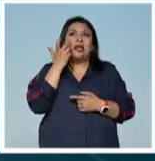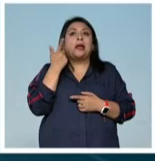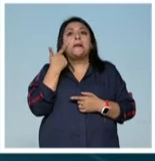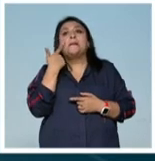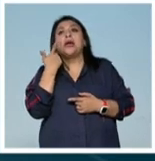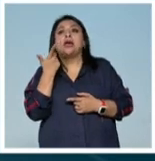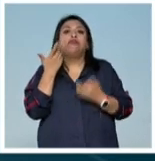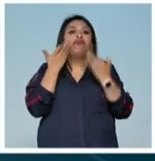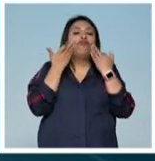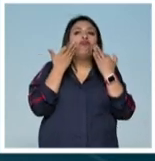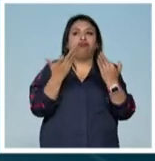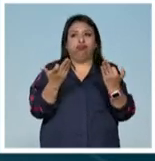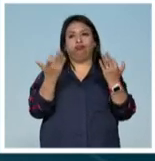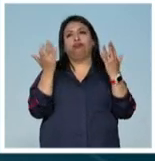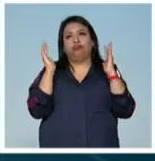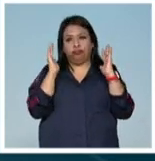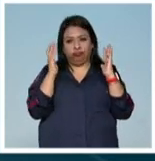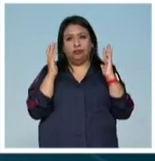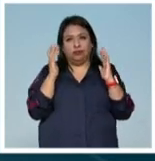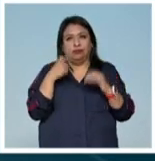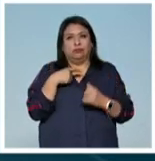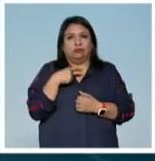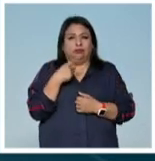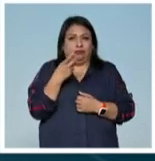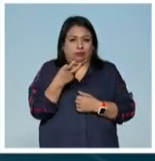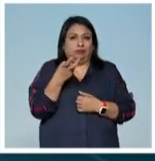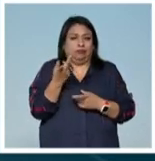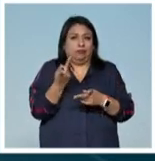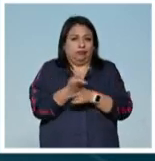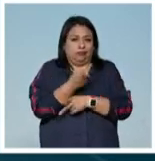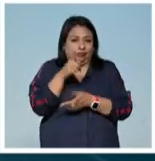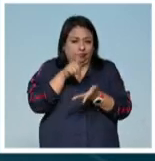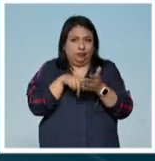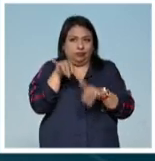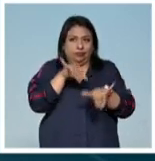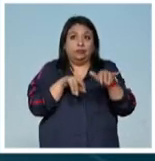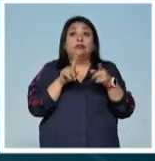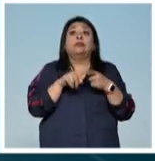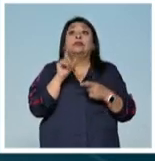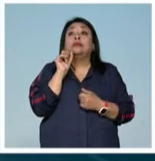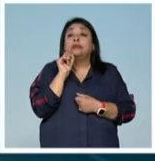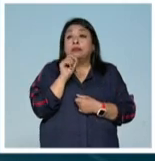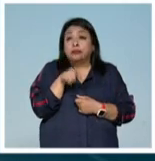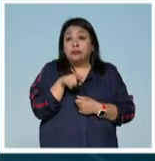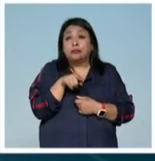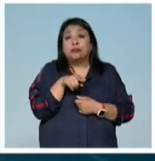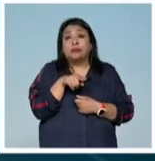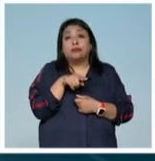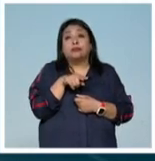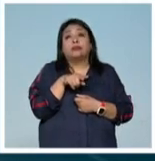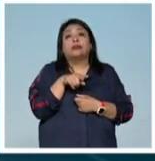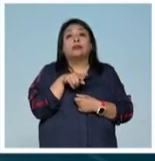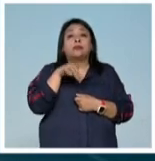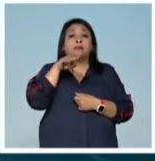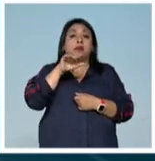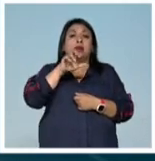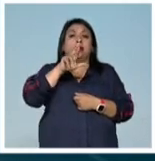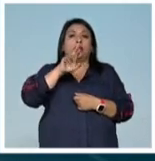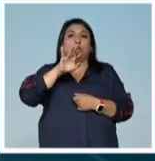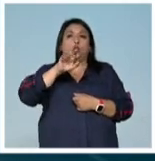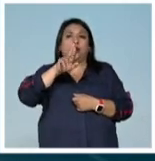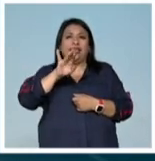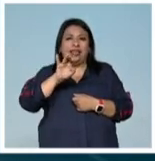ver ser testigo de lo que sucedía. Claro, también Marie Curie y